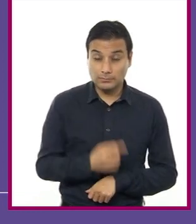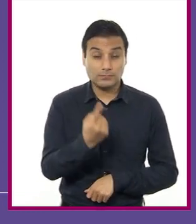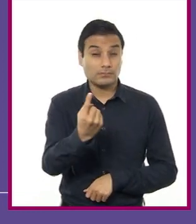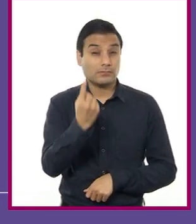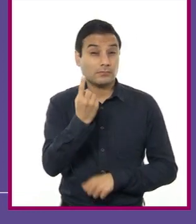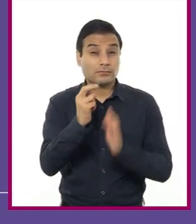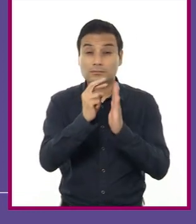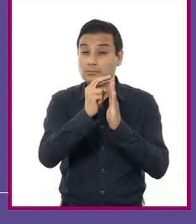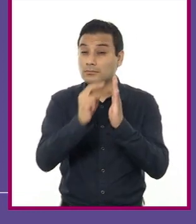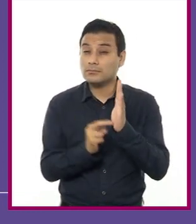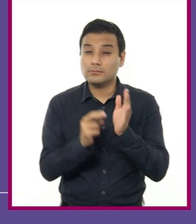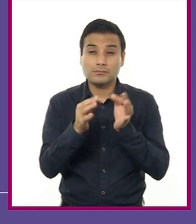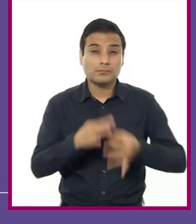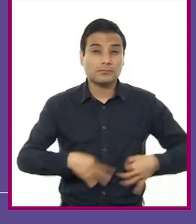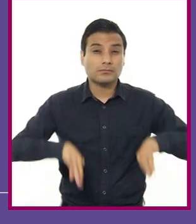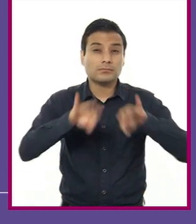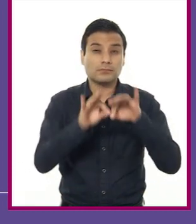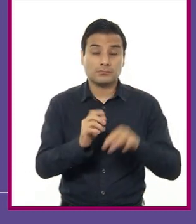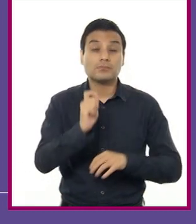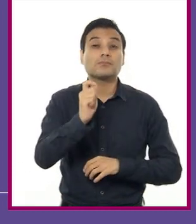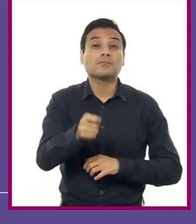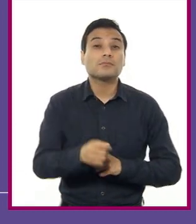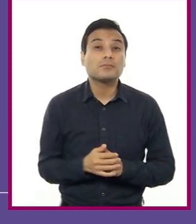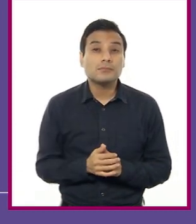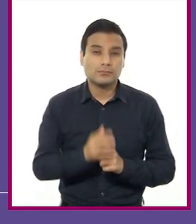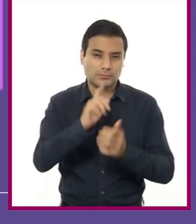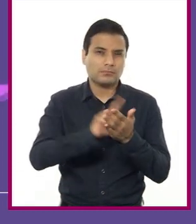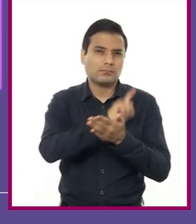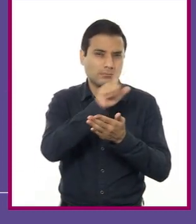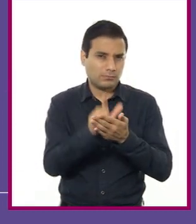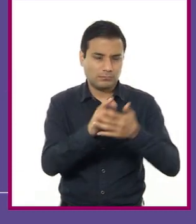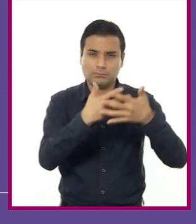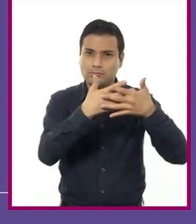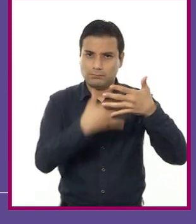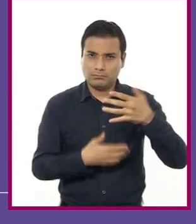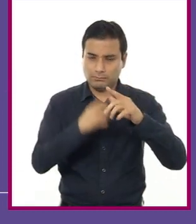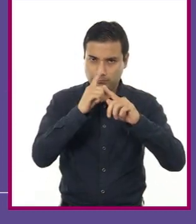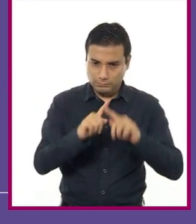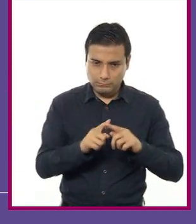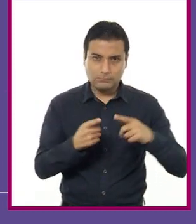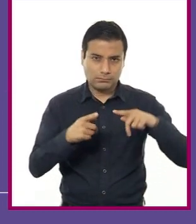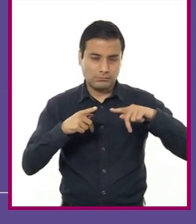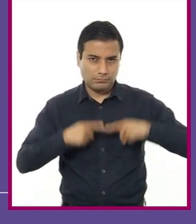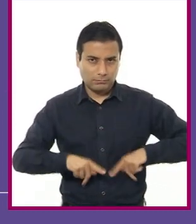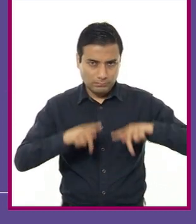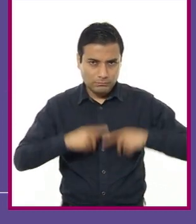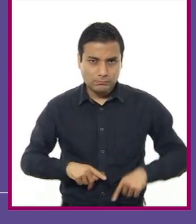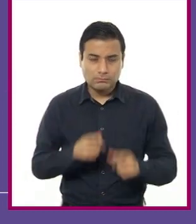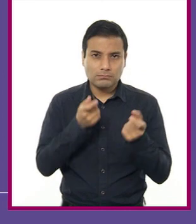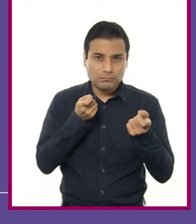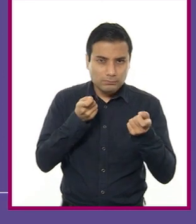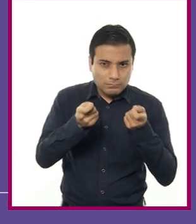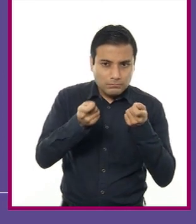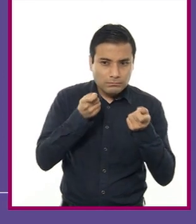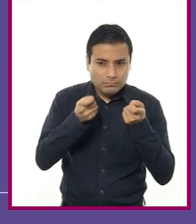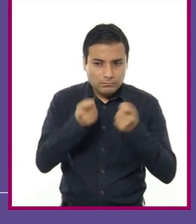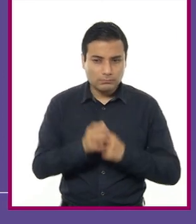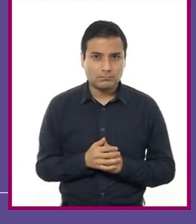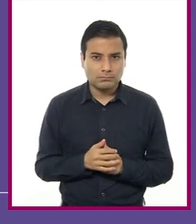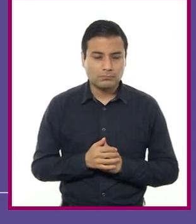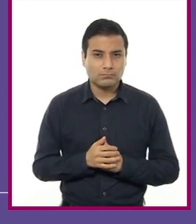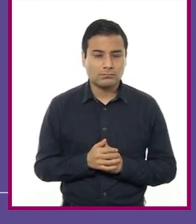de un Estado de Derecho es que las leyes regulan el comportamiento y el funcionamiento de la sociedad, es